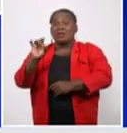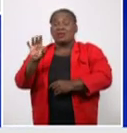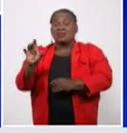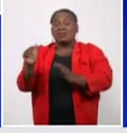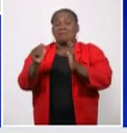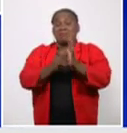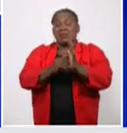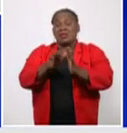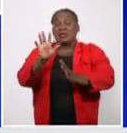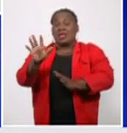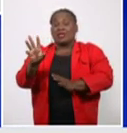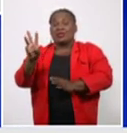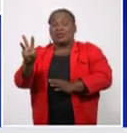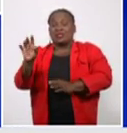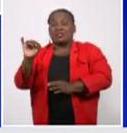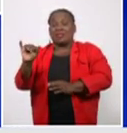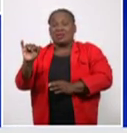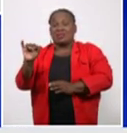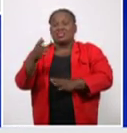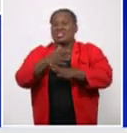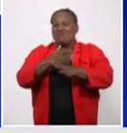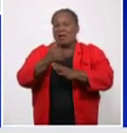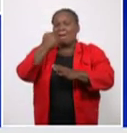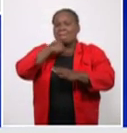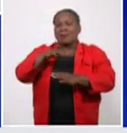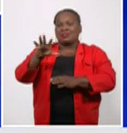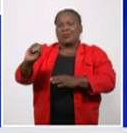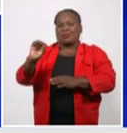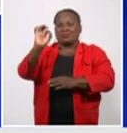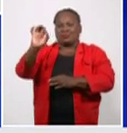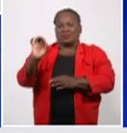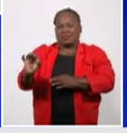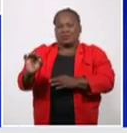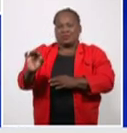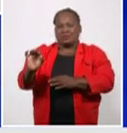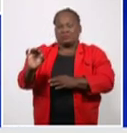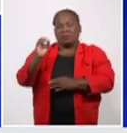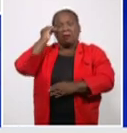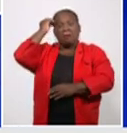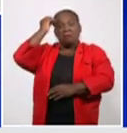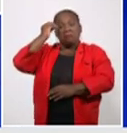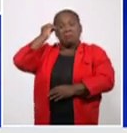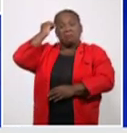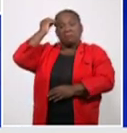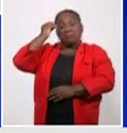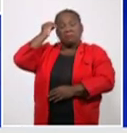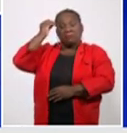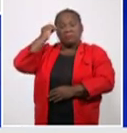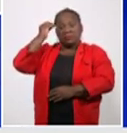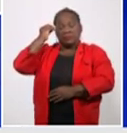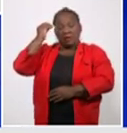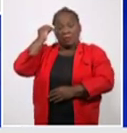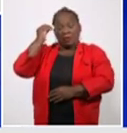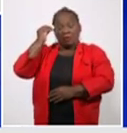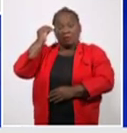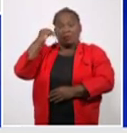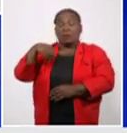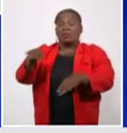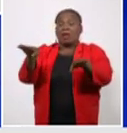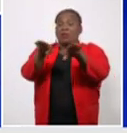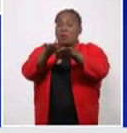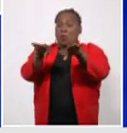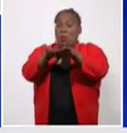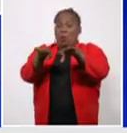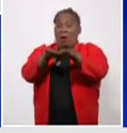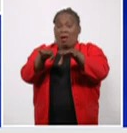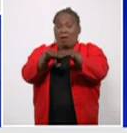del 50%. Esperemos que podamos quedar por lo menos igual, aunque